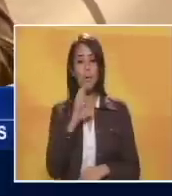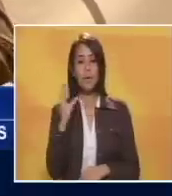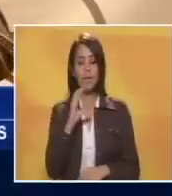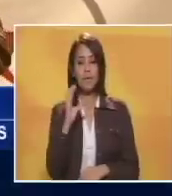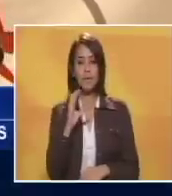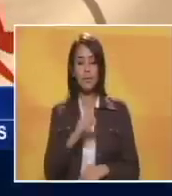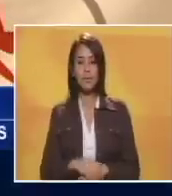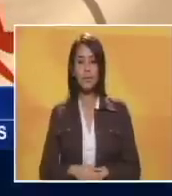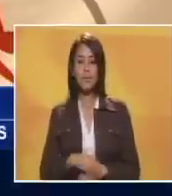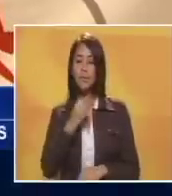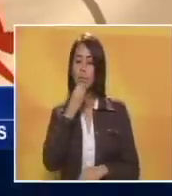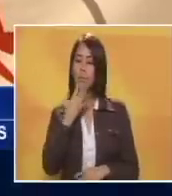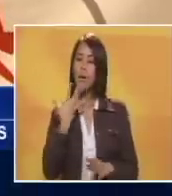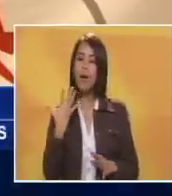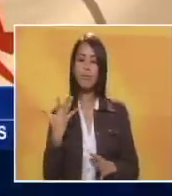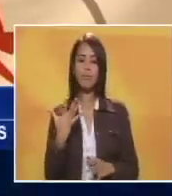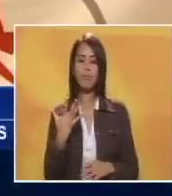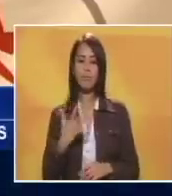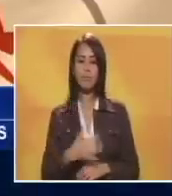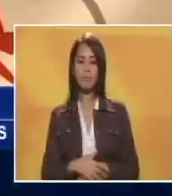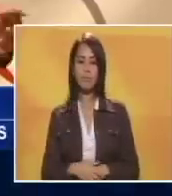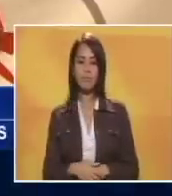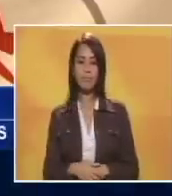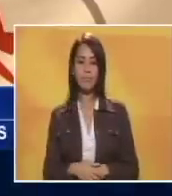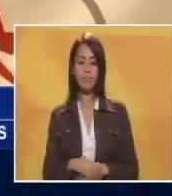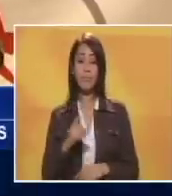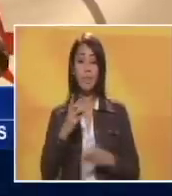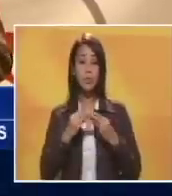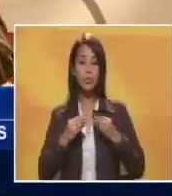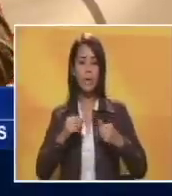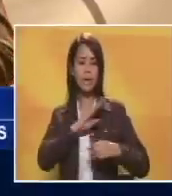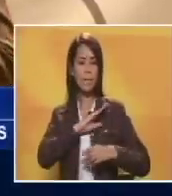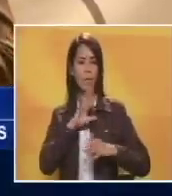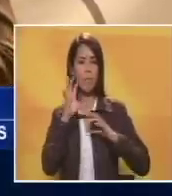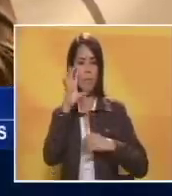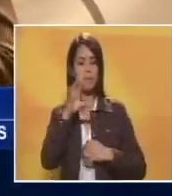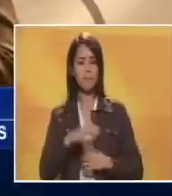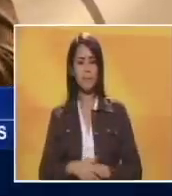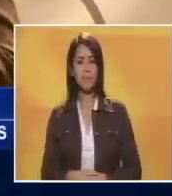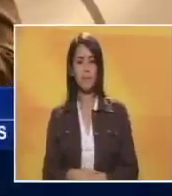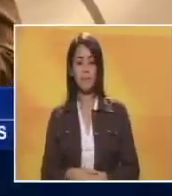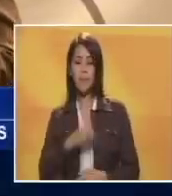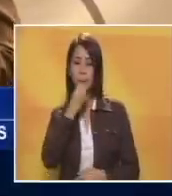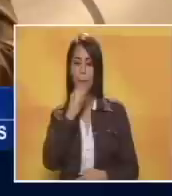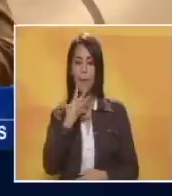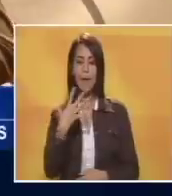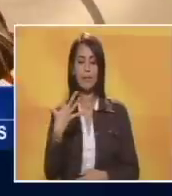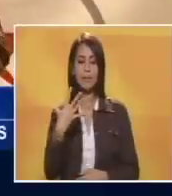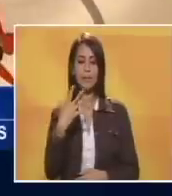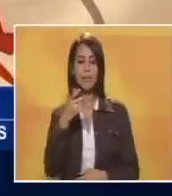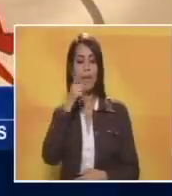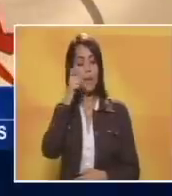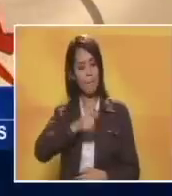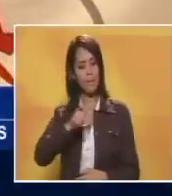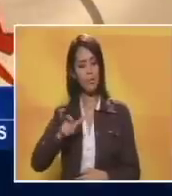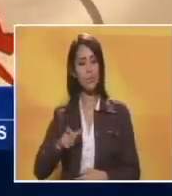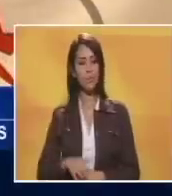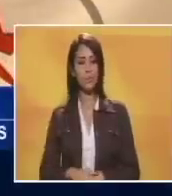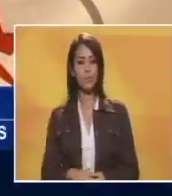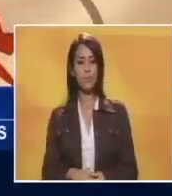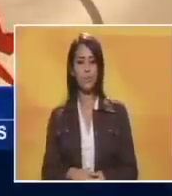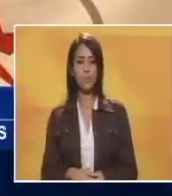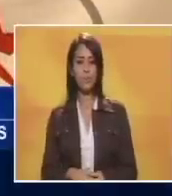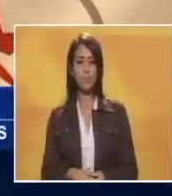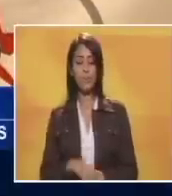las maravillas de su tierra, las maravillas de su gente,